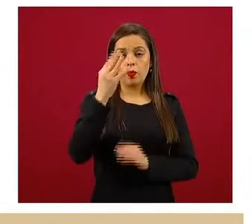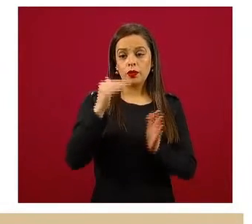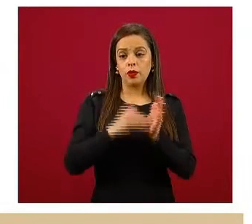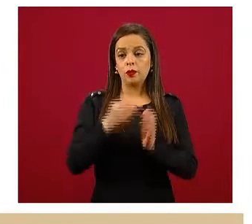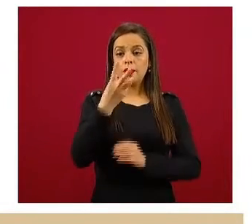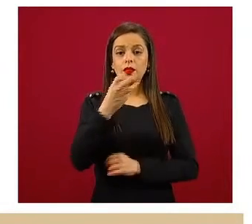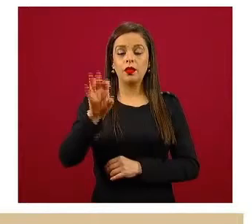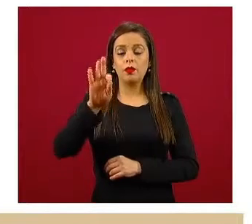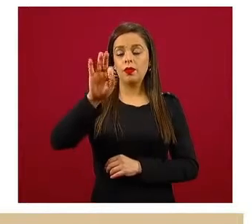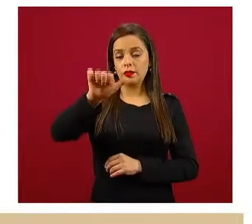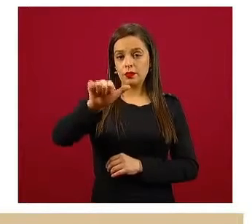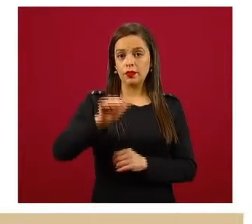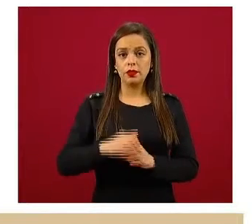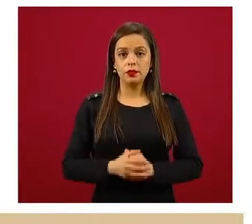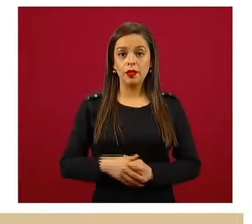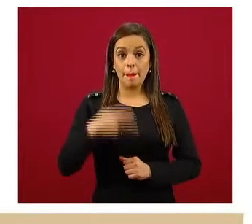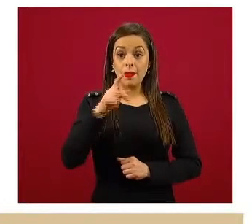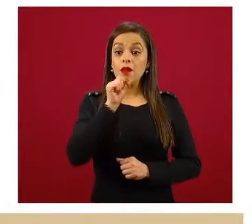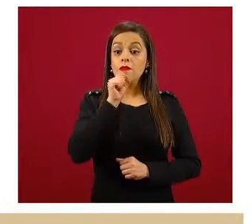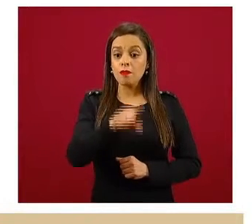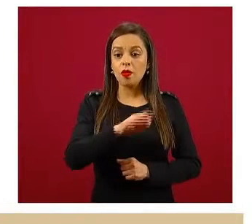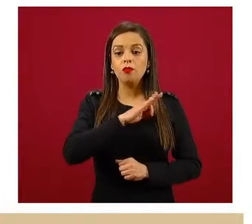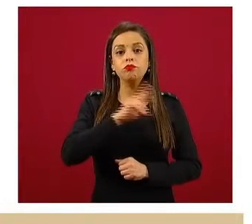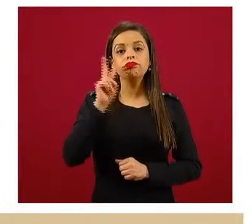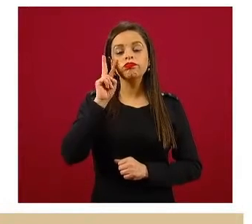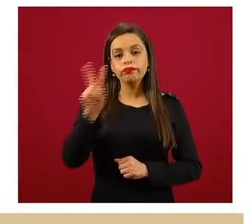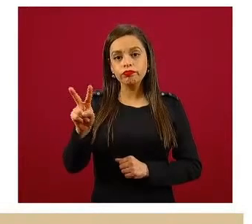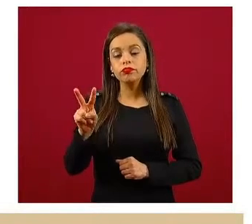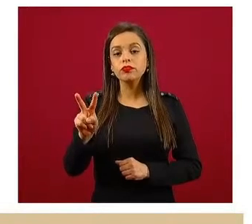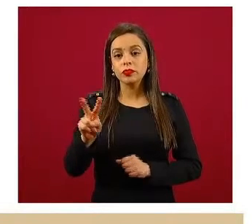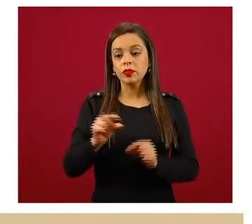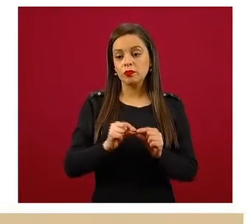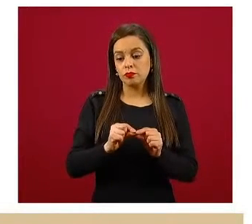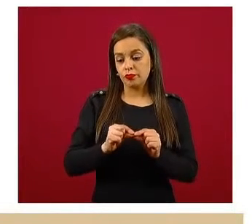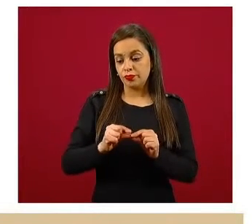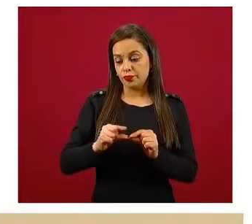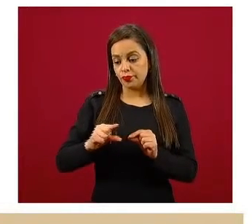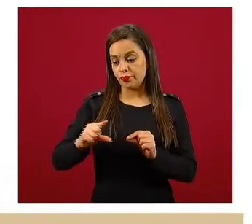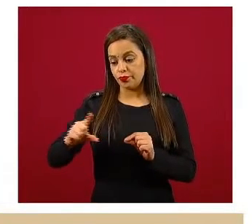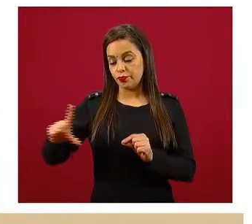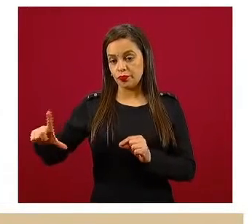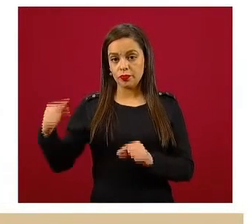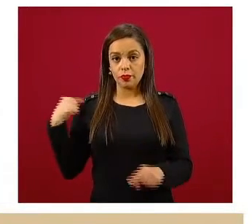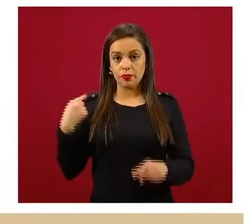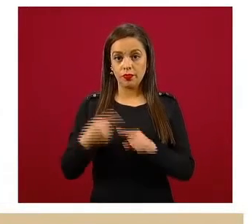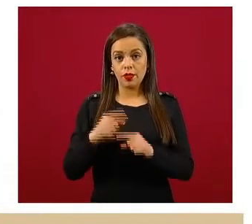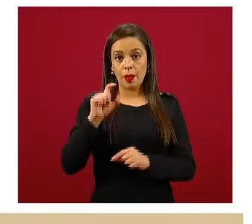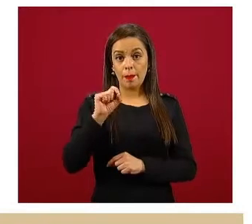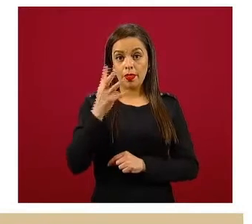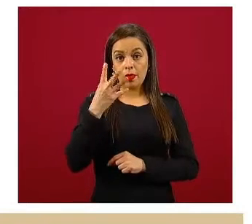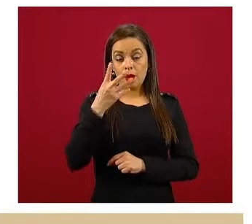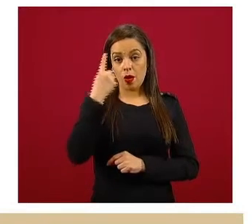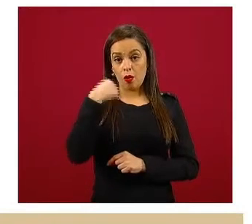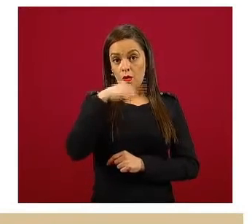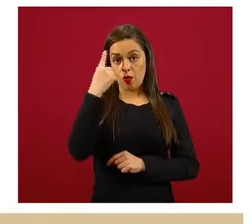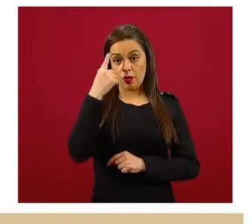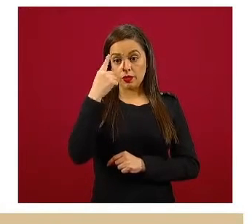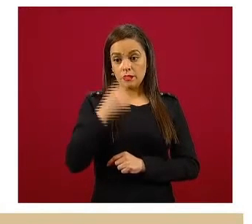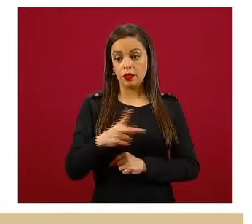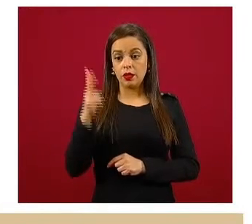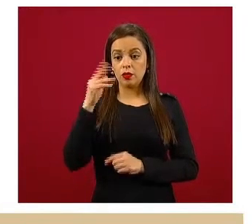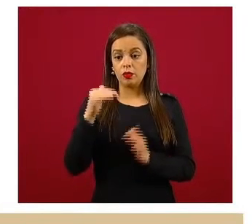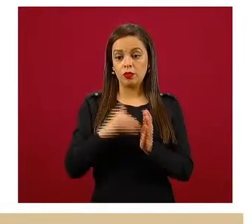54,346, pero vemos también el incremento que ha sucedido en las últimas 24 horas, 2,713